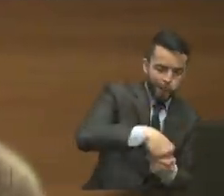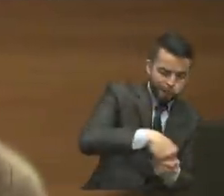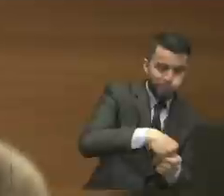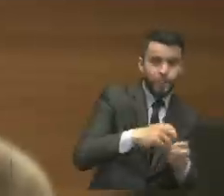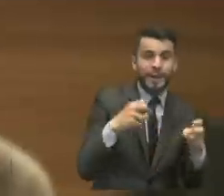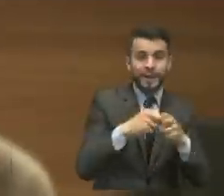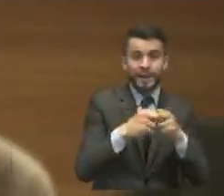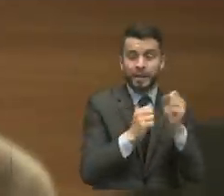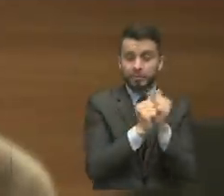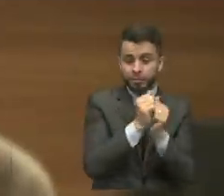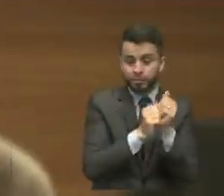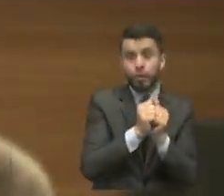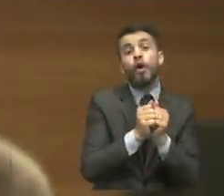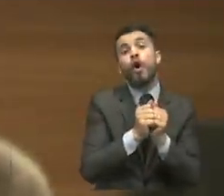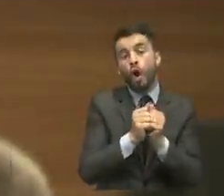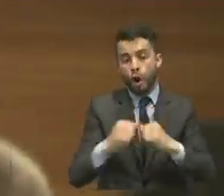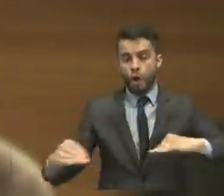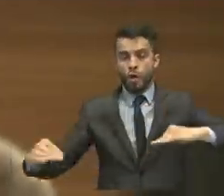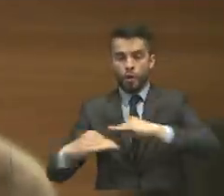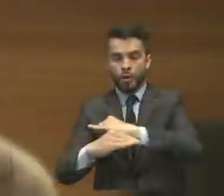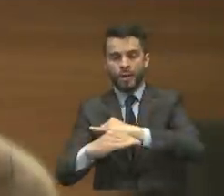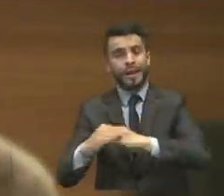vez de tranvía es porque el tranvía